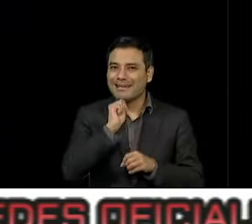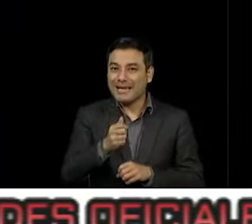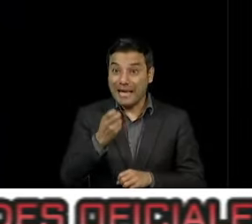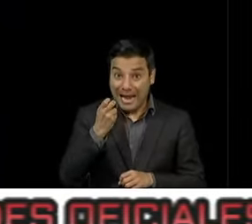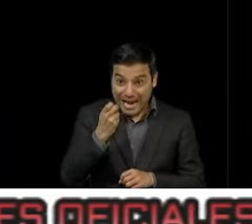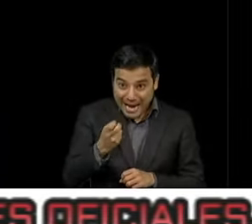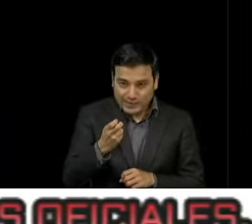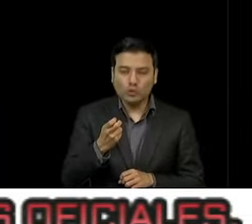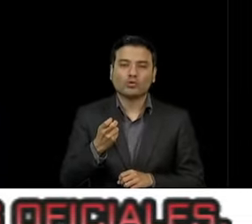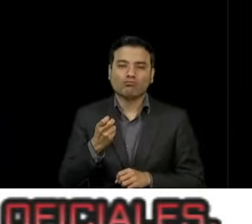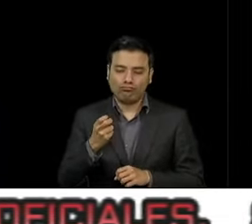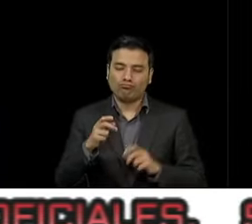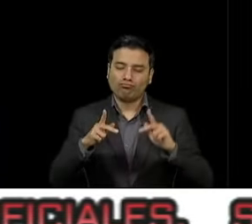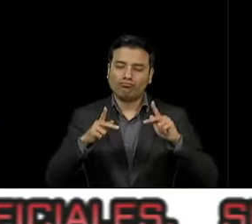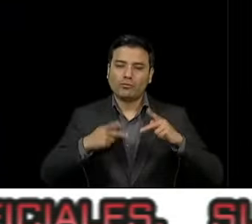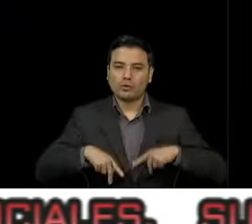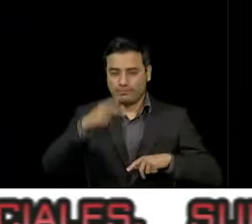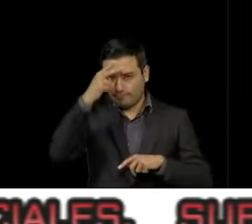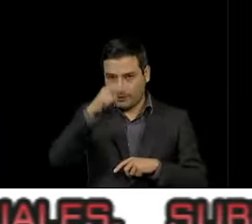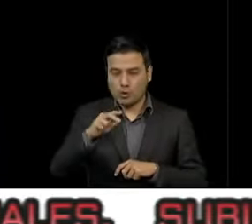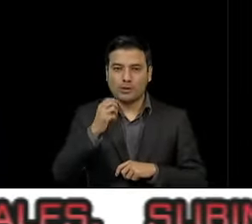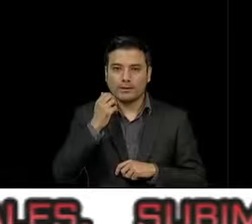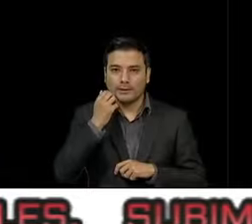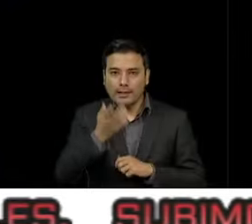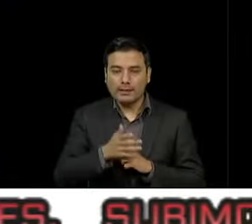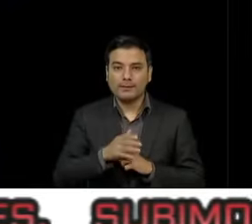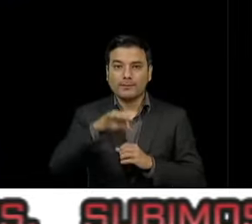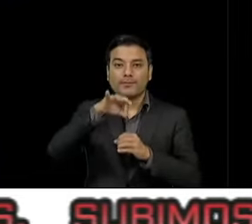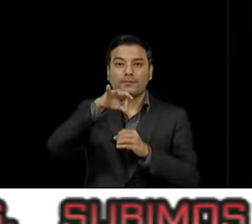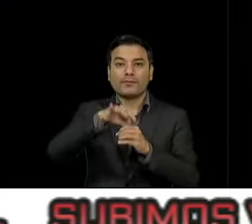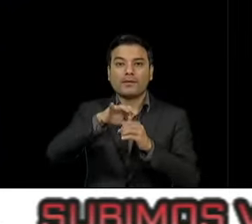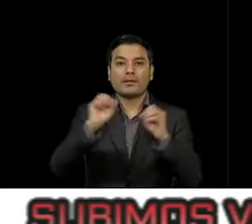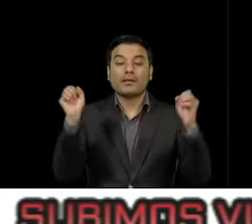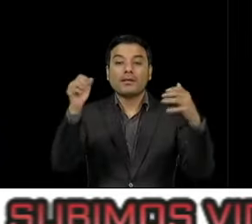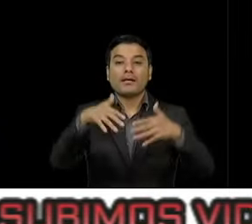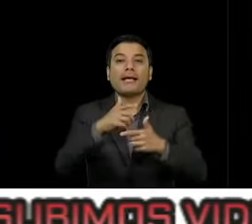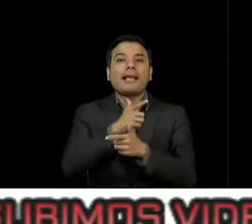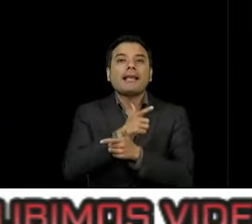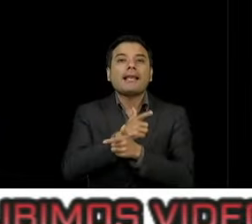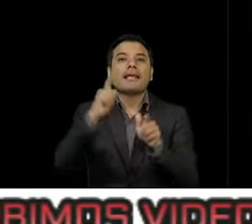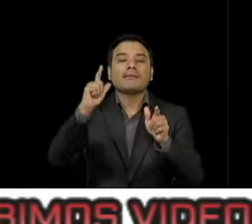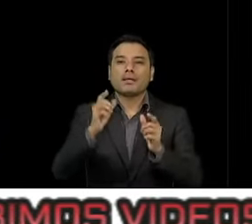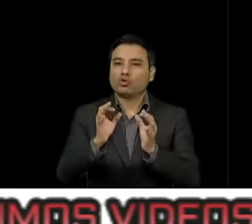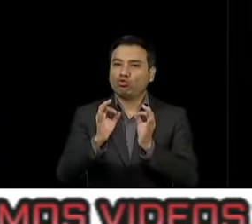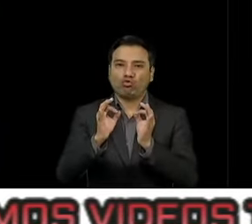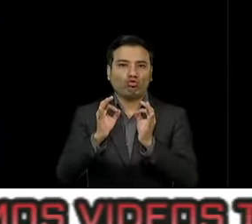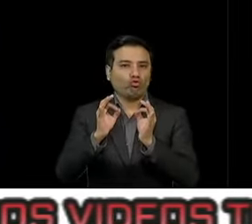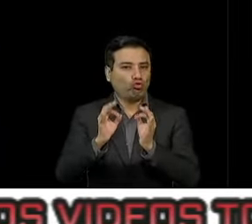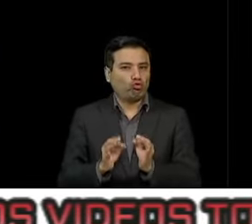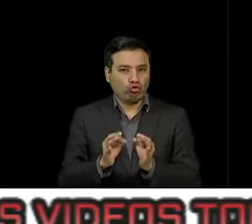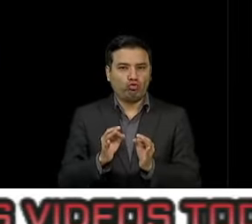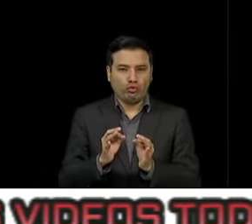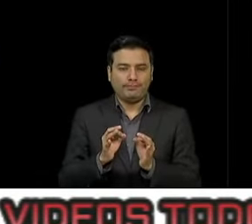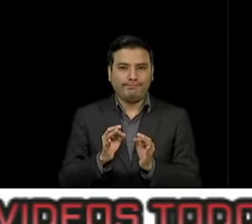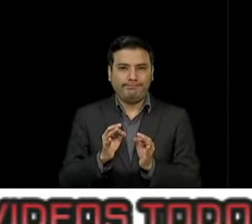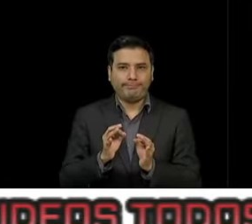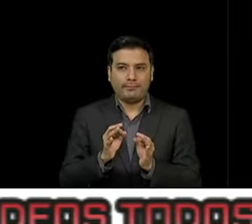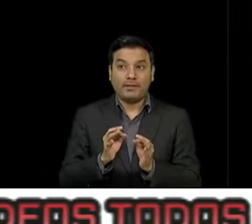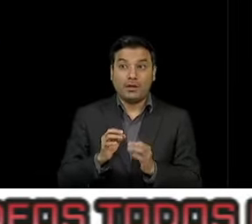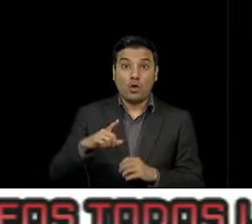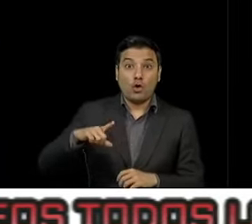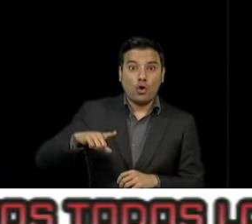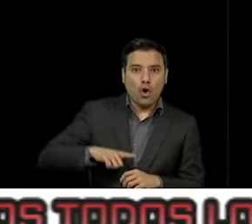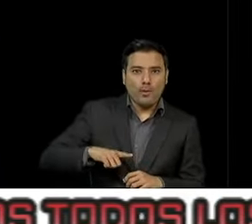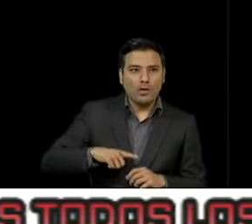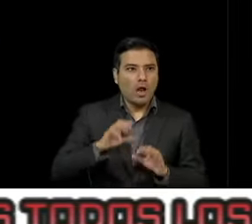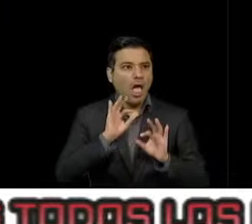queremos las y los mexicanos. Elecciones libres, sufragio efectivo y que no quieran corromper al ciudadano.